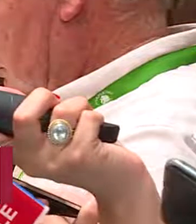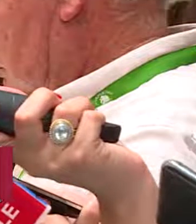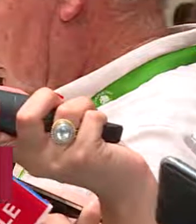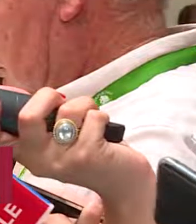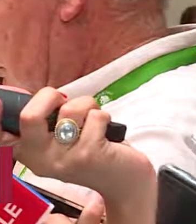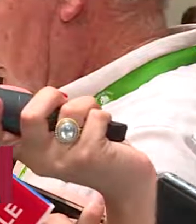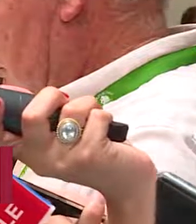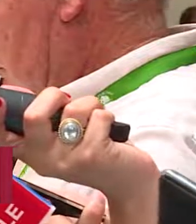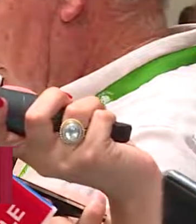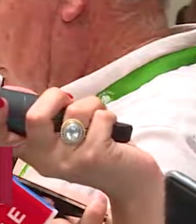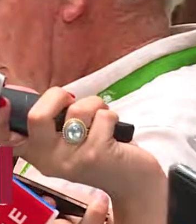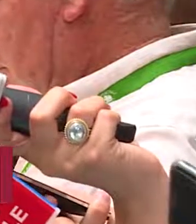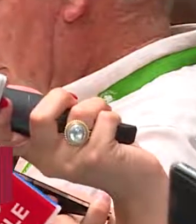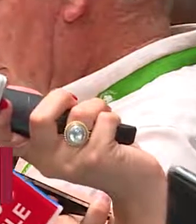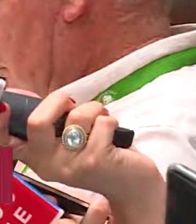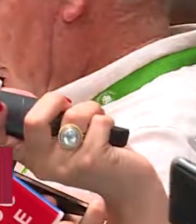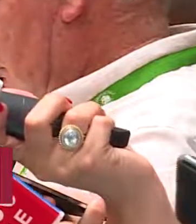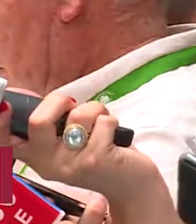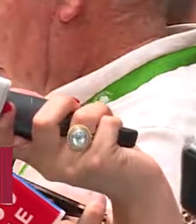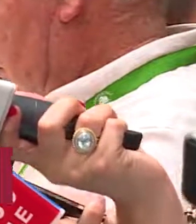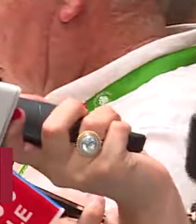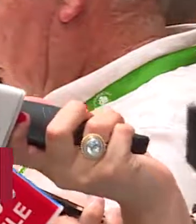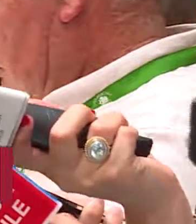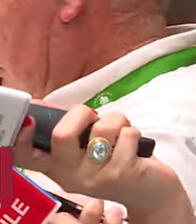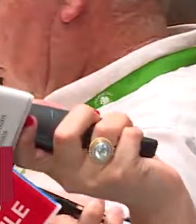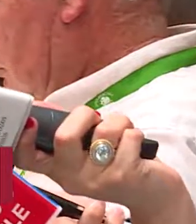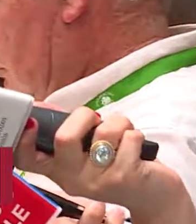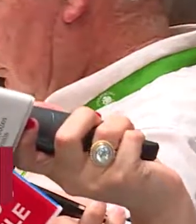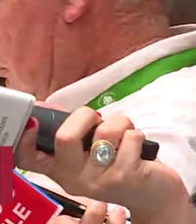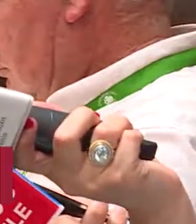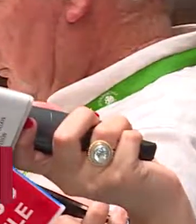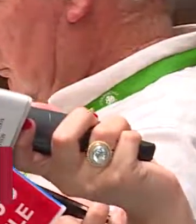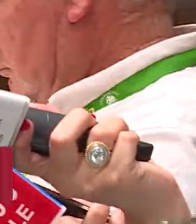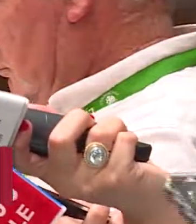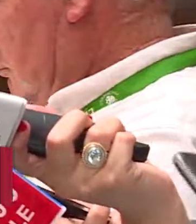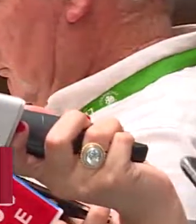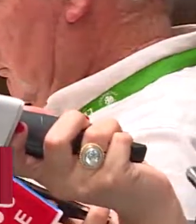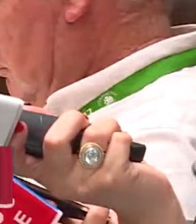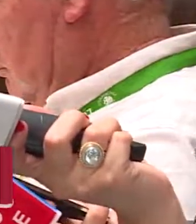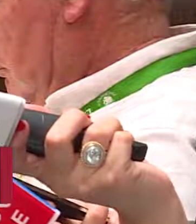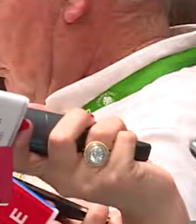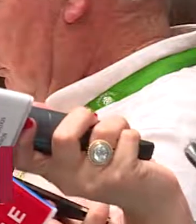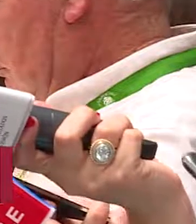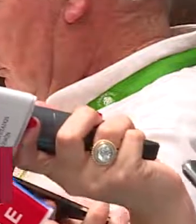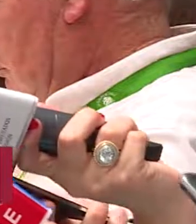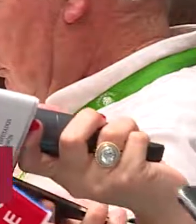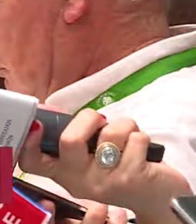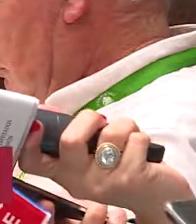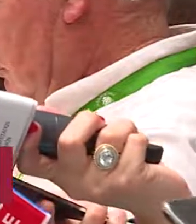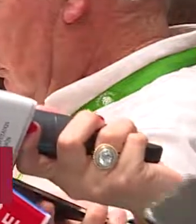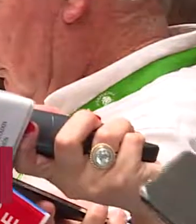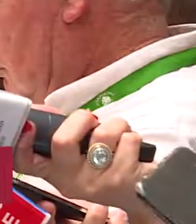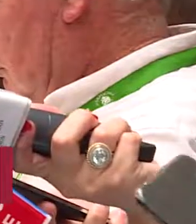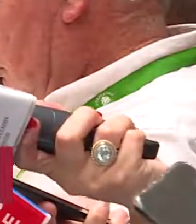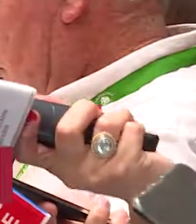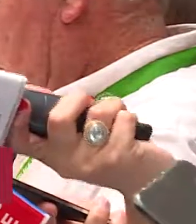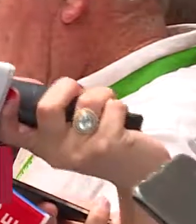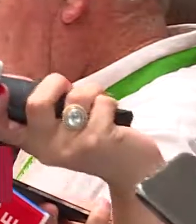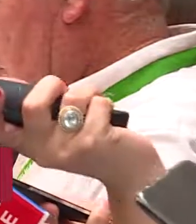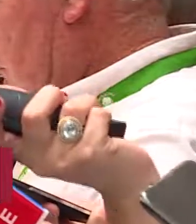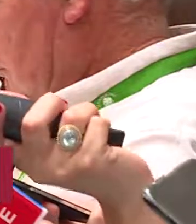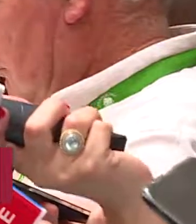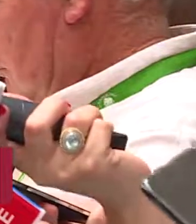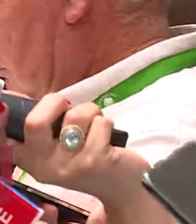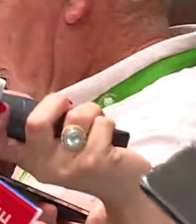violencia, no se puede incitar al odio, no se puede a través de estos mecanismos perjudicar la paz pública o afectar los derechos de terceros. Eso es